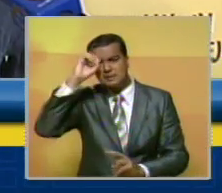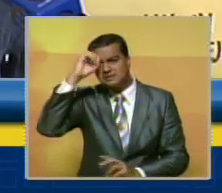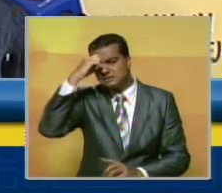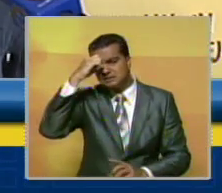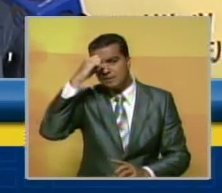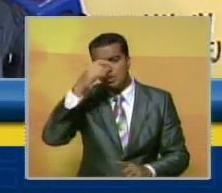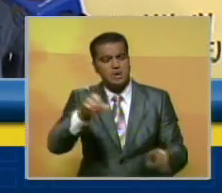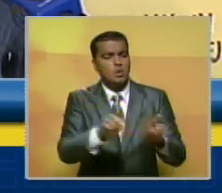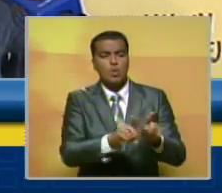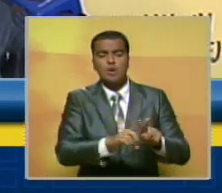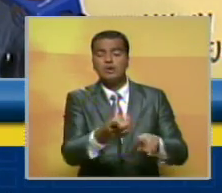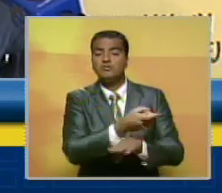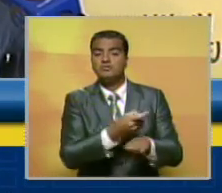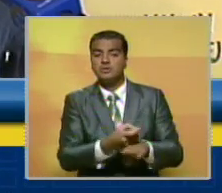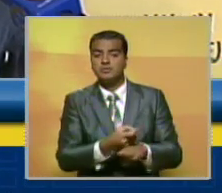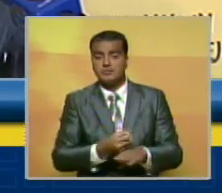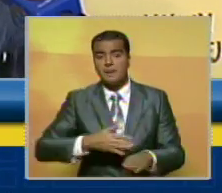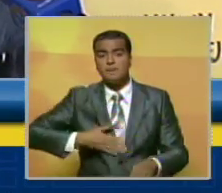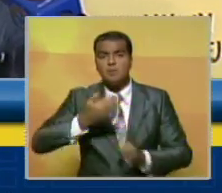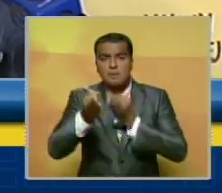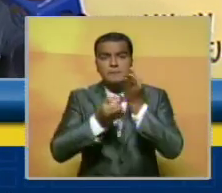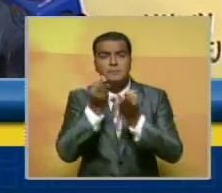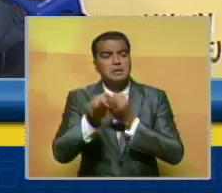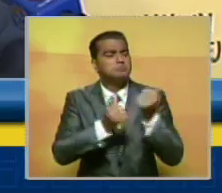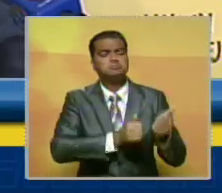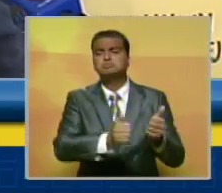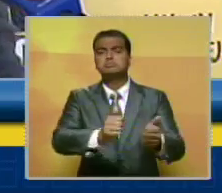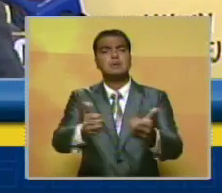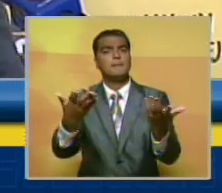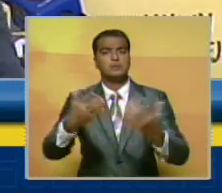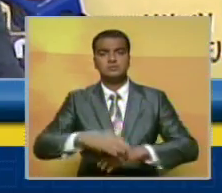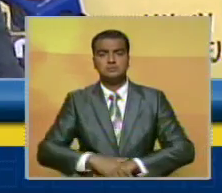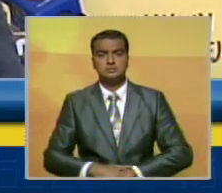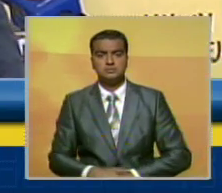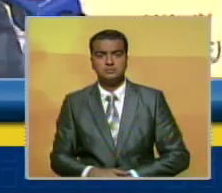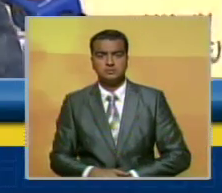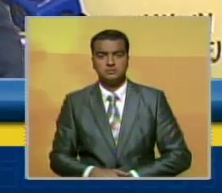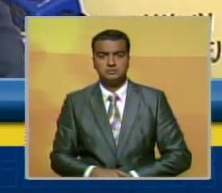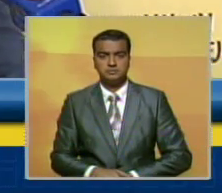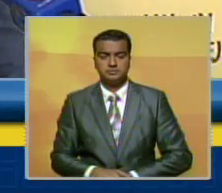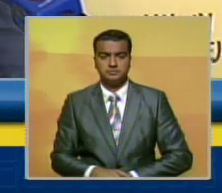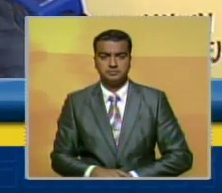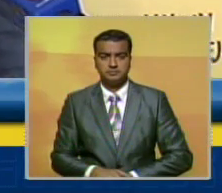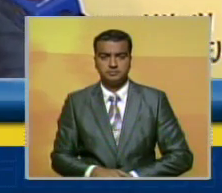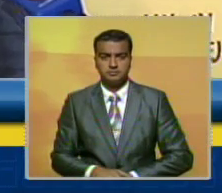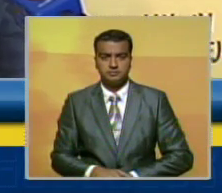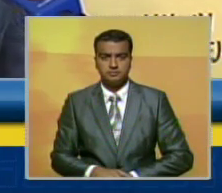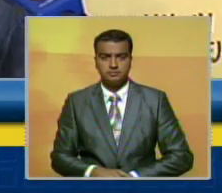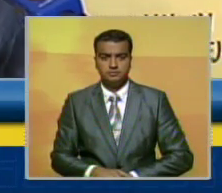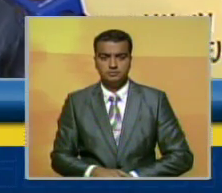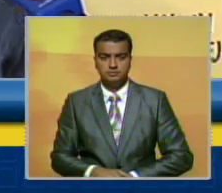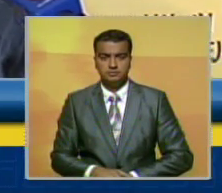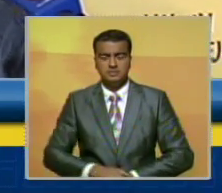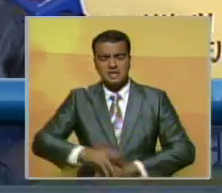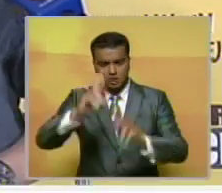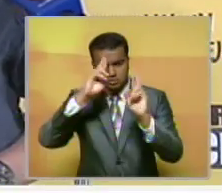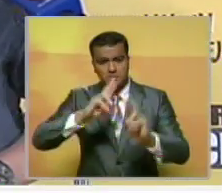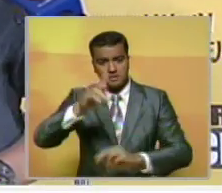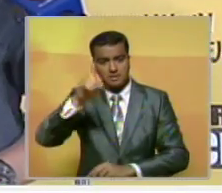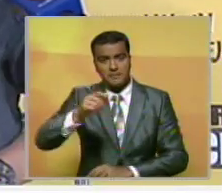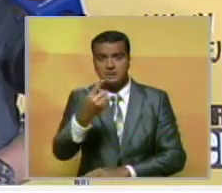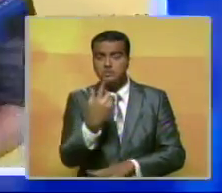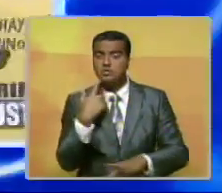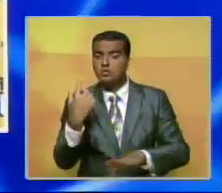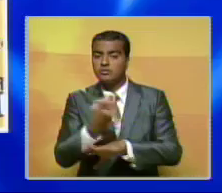como el gobierno y que tenemos derecho no solamente a existir, sino a aportar también en la salida a la crisis. Reconocimiento de que este es